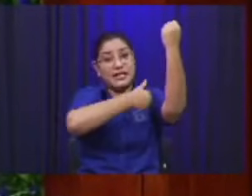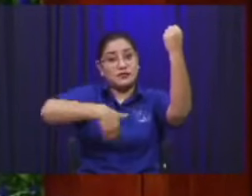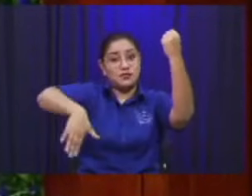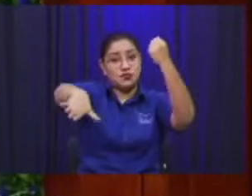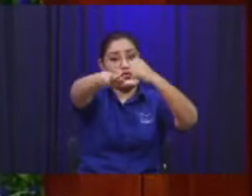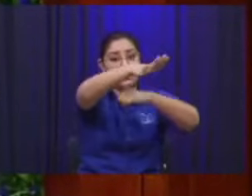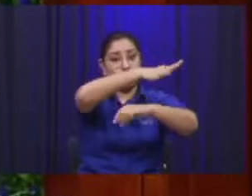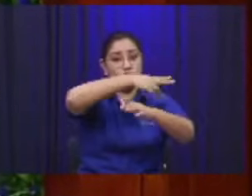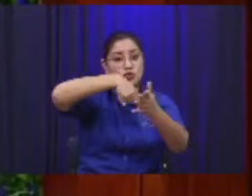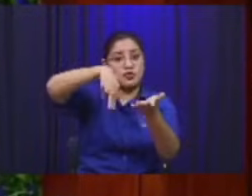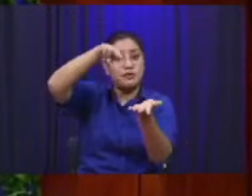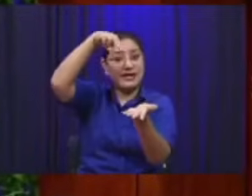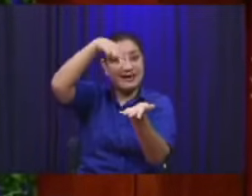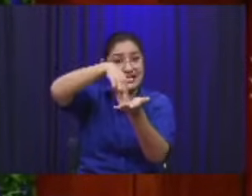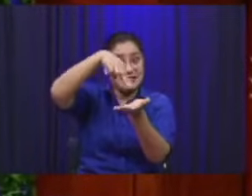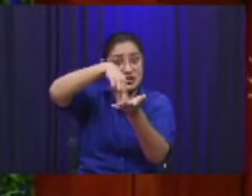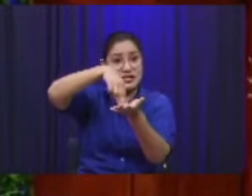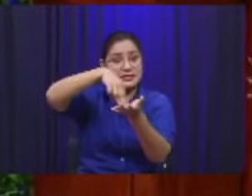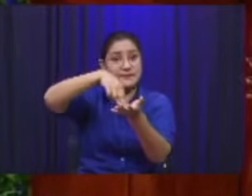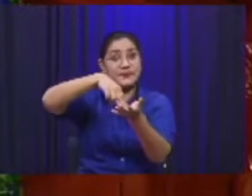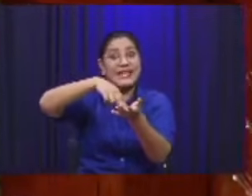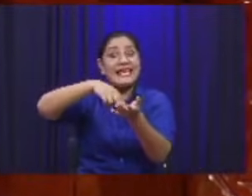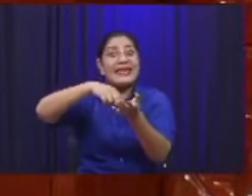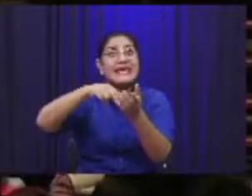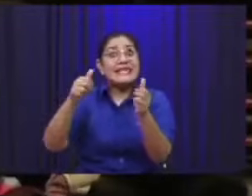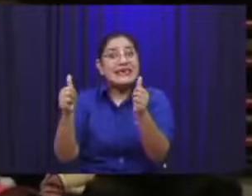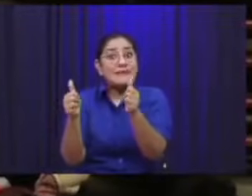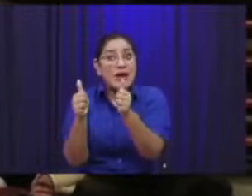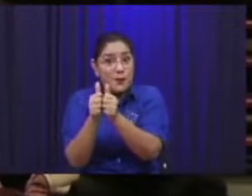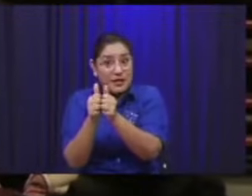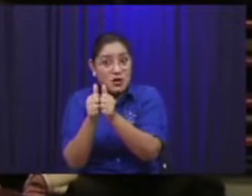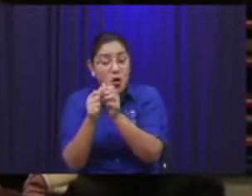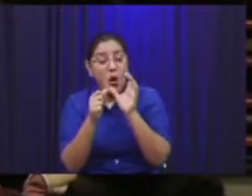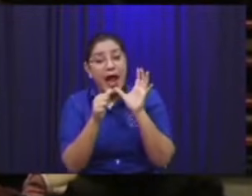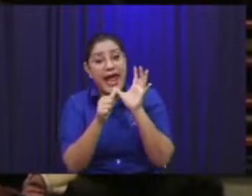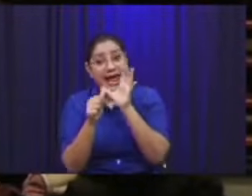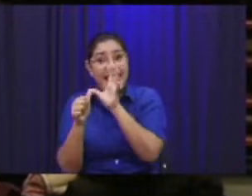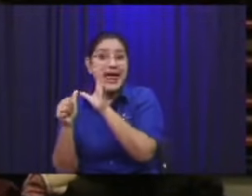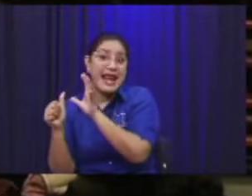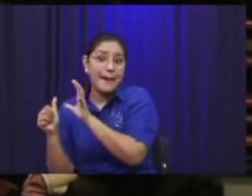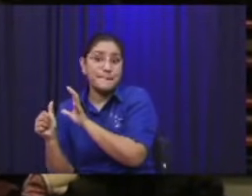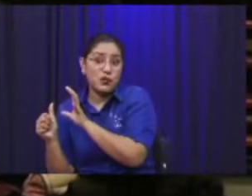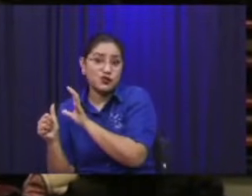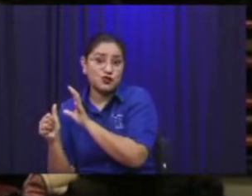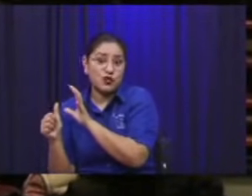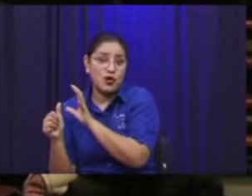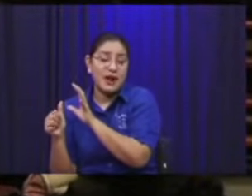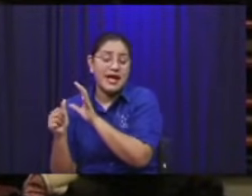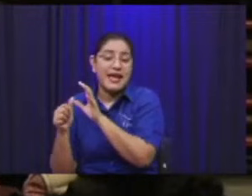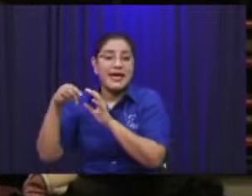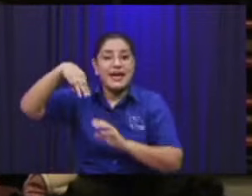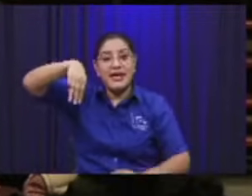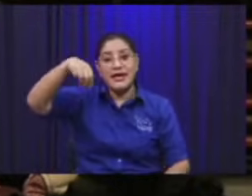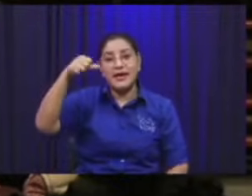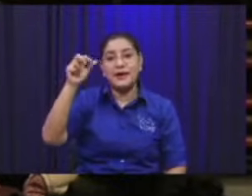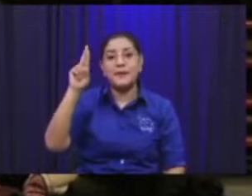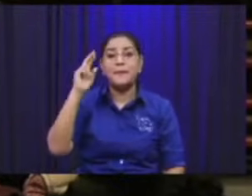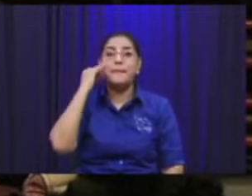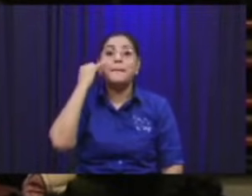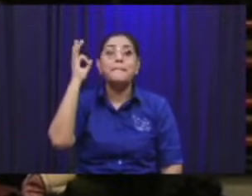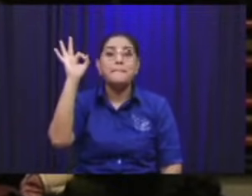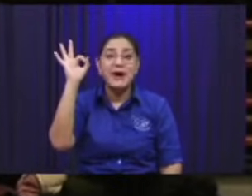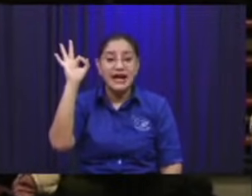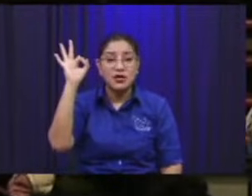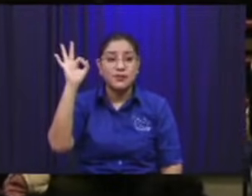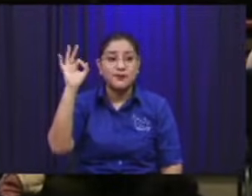ahora el lema no mario rivera había estado en san pedro' suele se dio cuenta de eso y estaba con la boca abierta